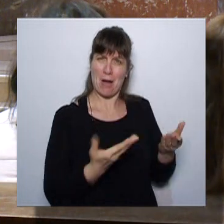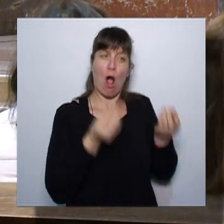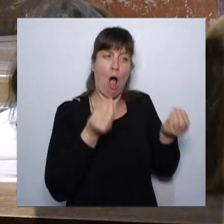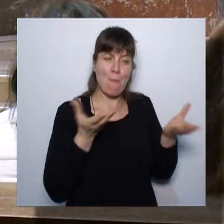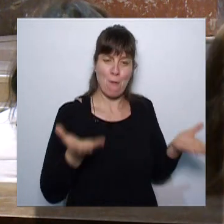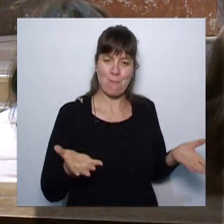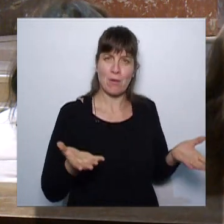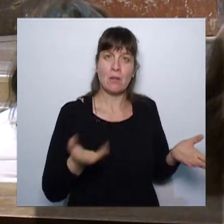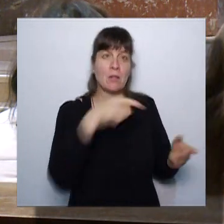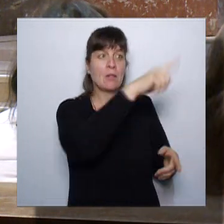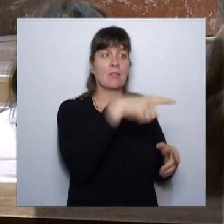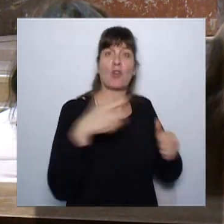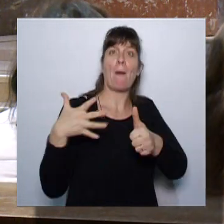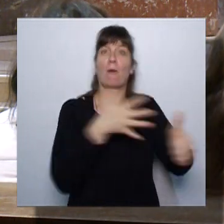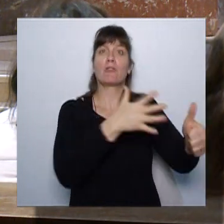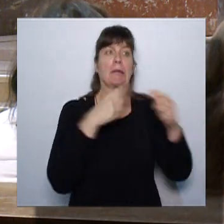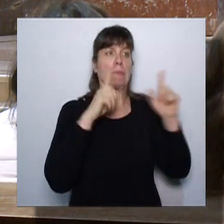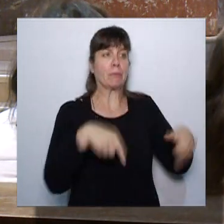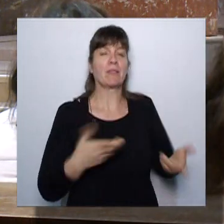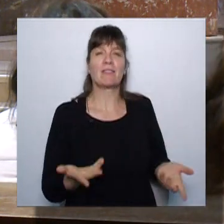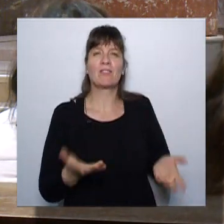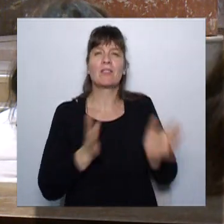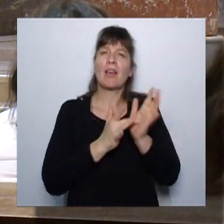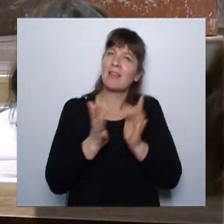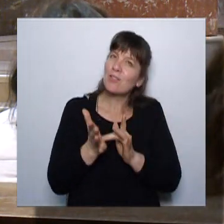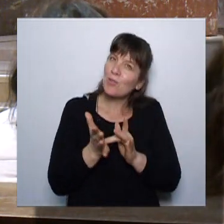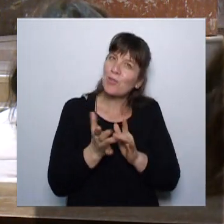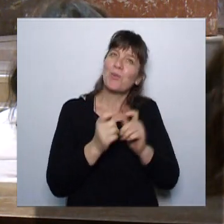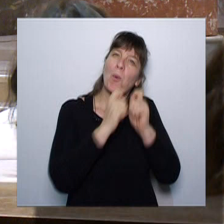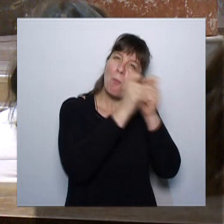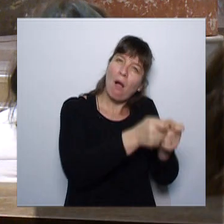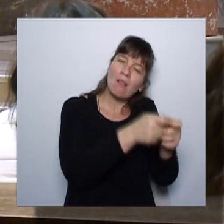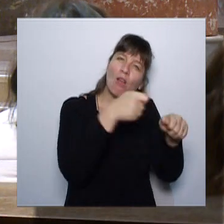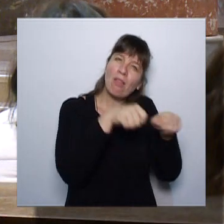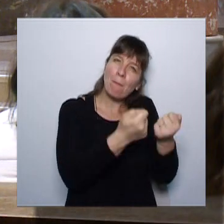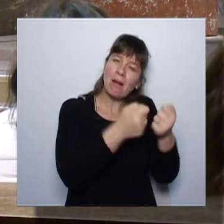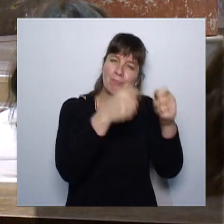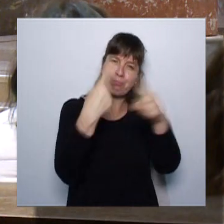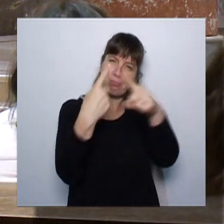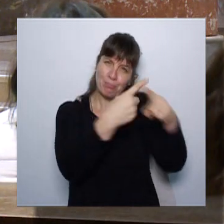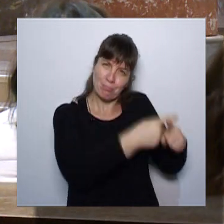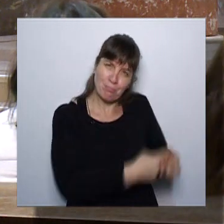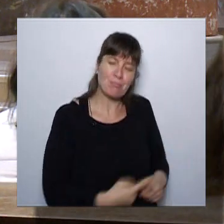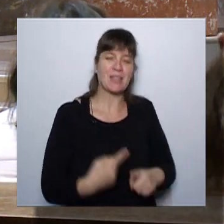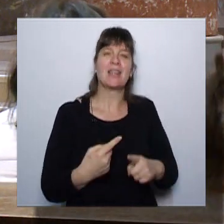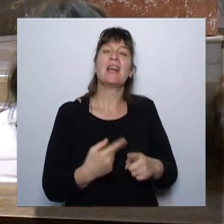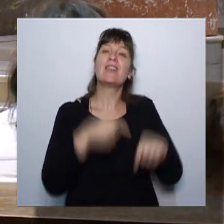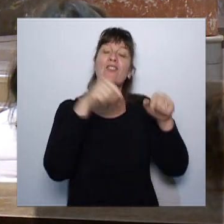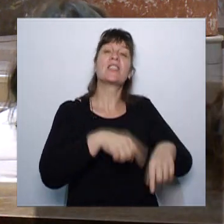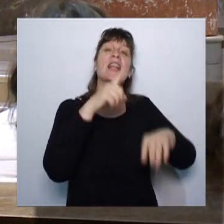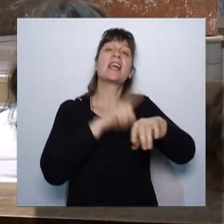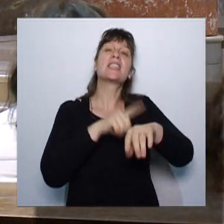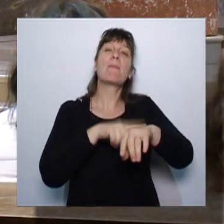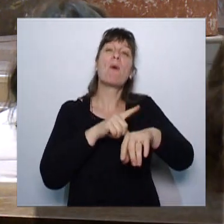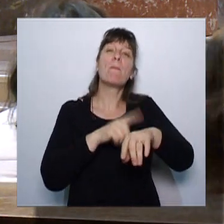saben con qué entonces jesús con un poquito de pan le multiplica desde a todos y aprovecha en el